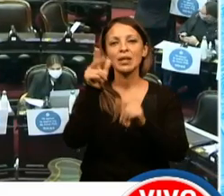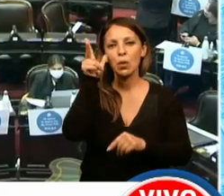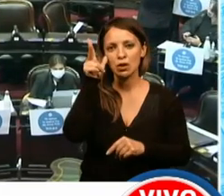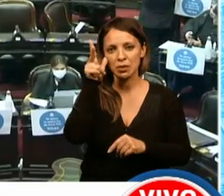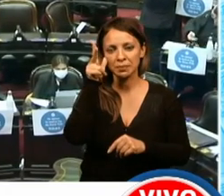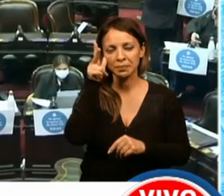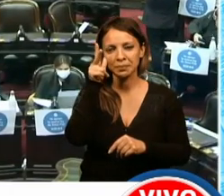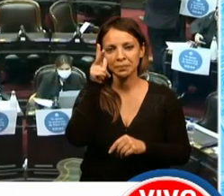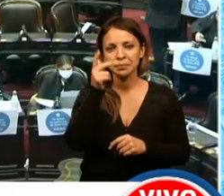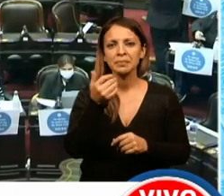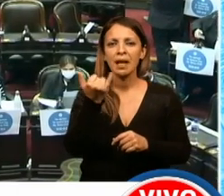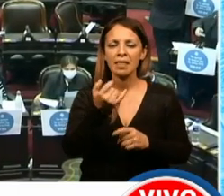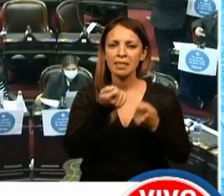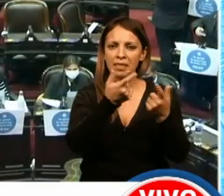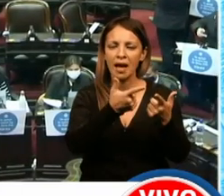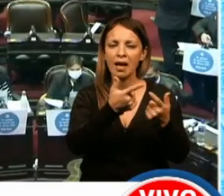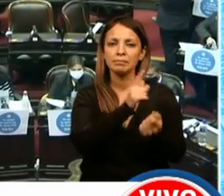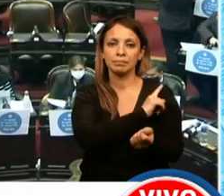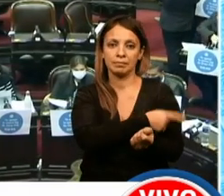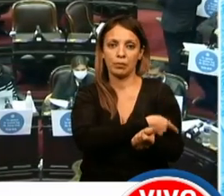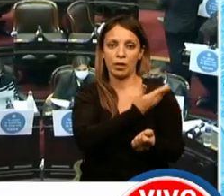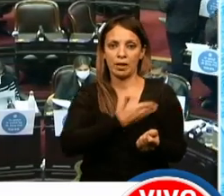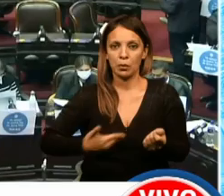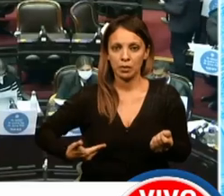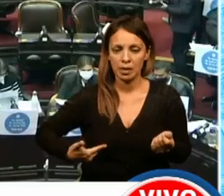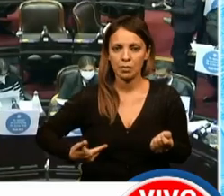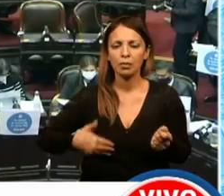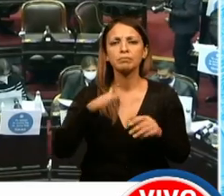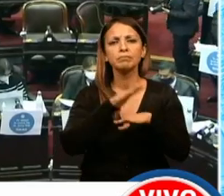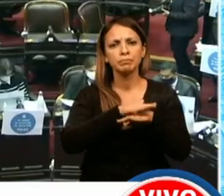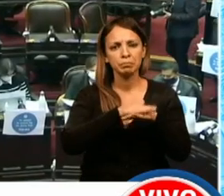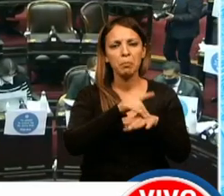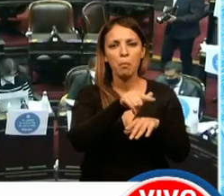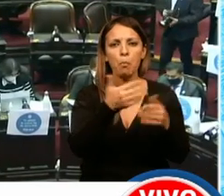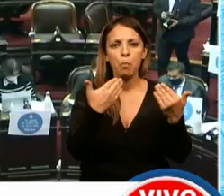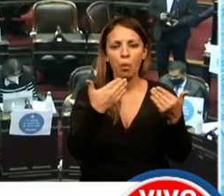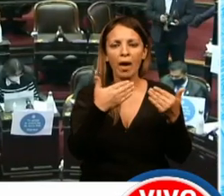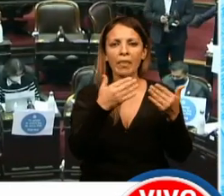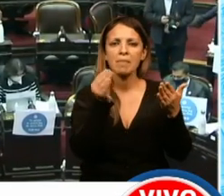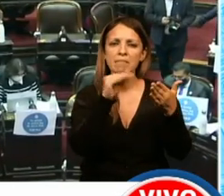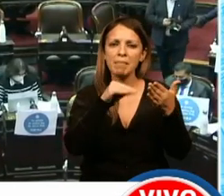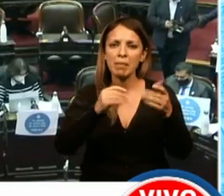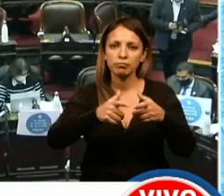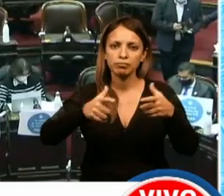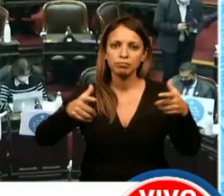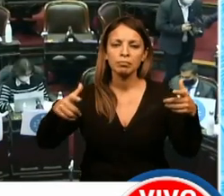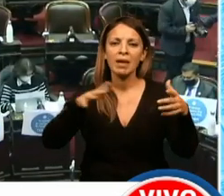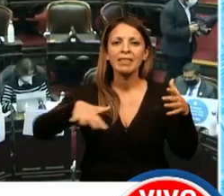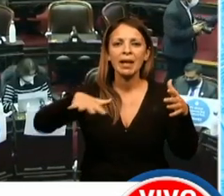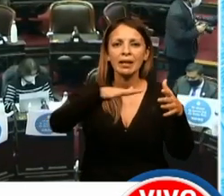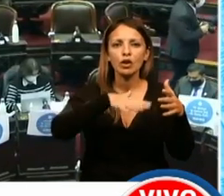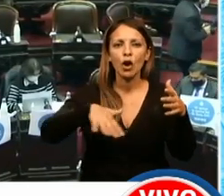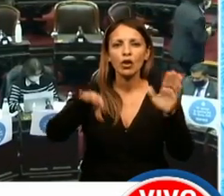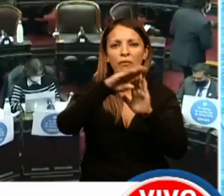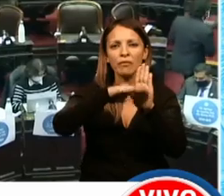se faculta al poder ejecutivo a ampliar los territorios mencionados en el